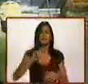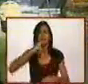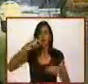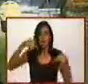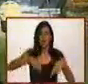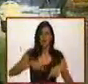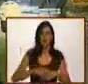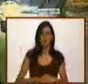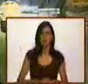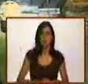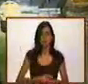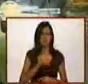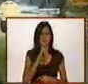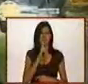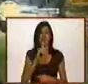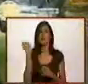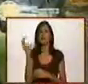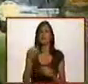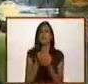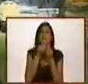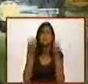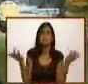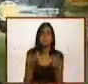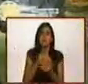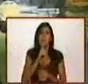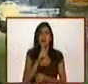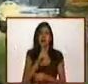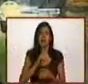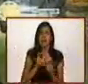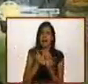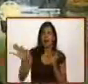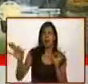campaña perversa para alejarnos del corazón de los pueblos.